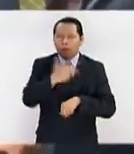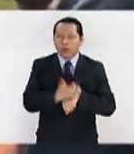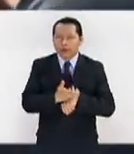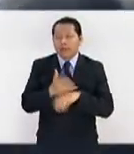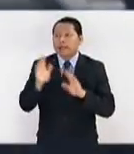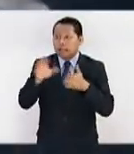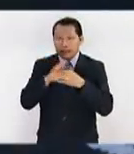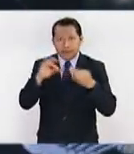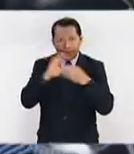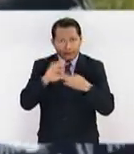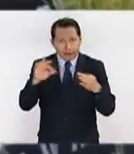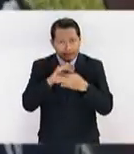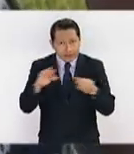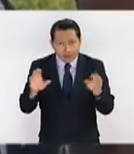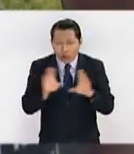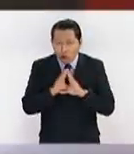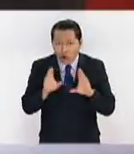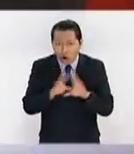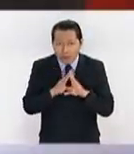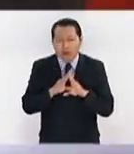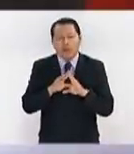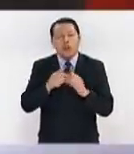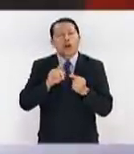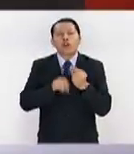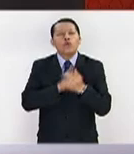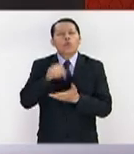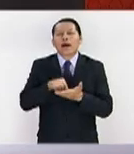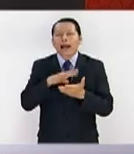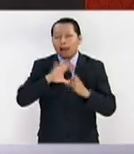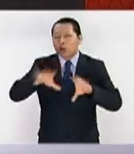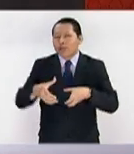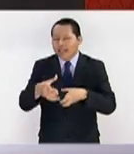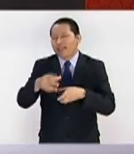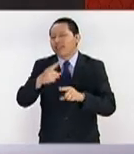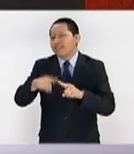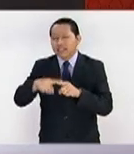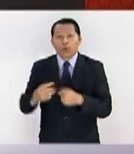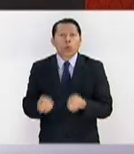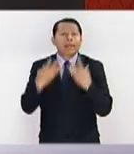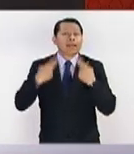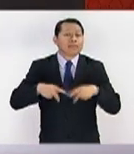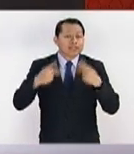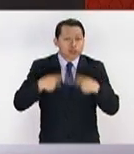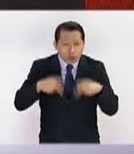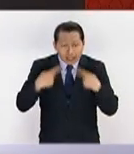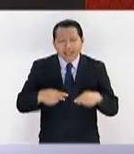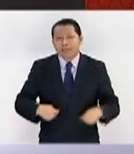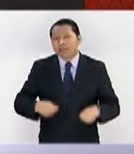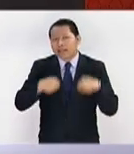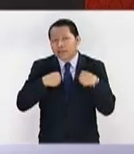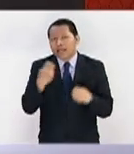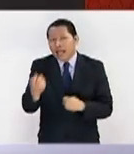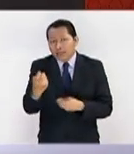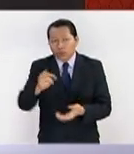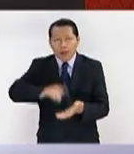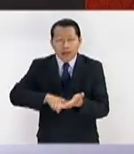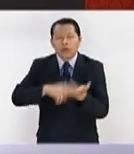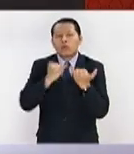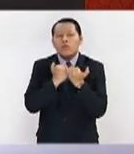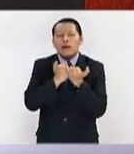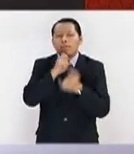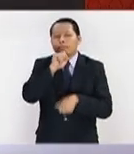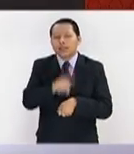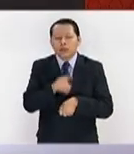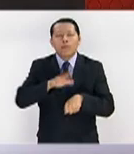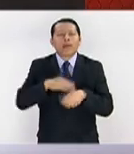nos narraste tú dónde se encuentra esta comunidad, cuánta gente tenía, cuánta gente vivía en esa comunidad y